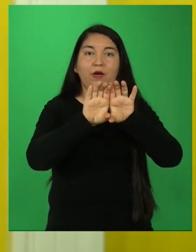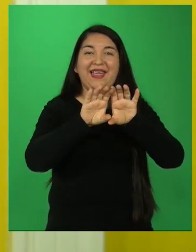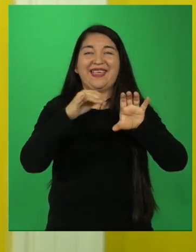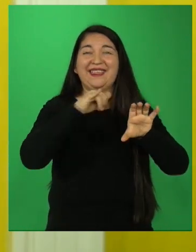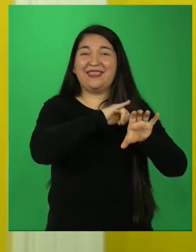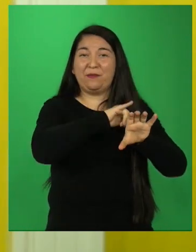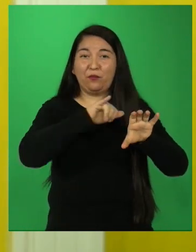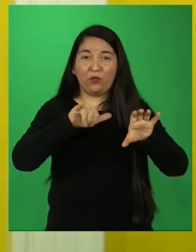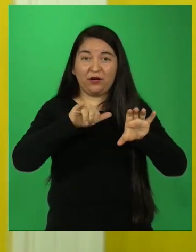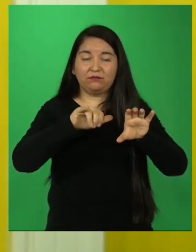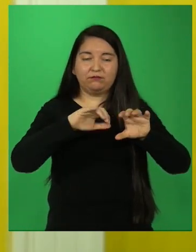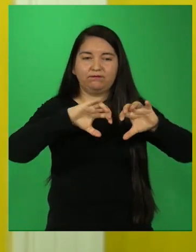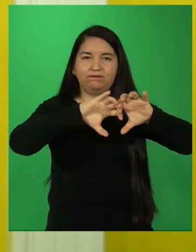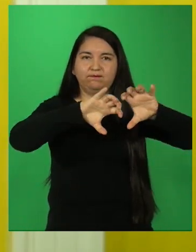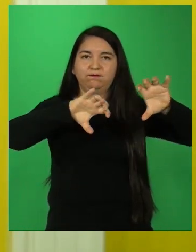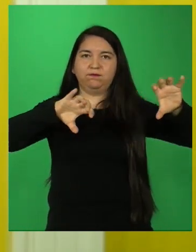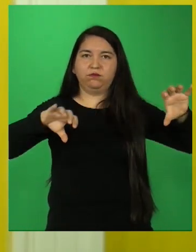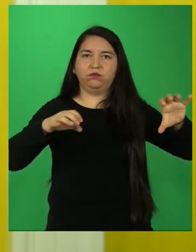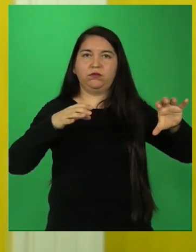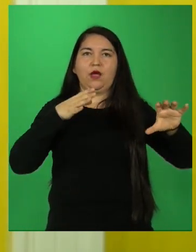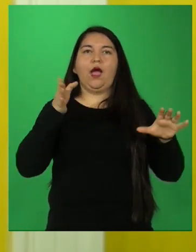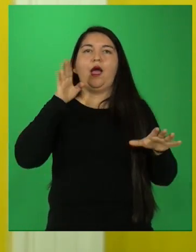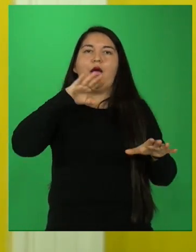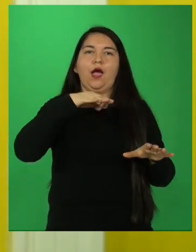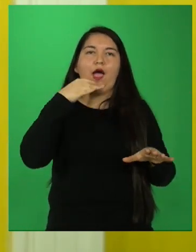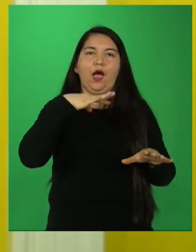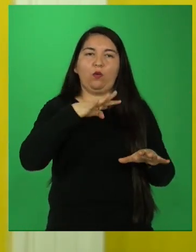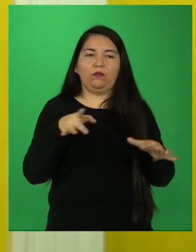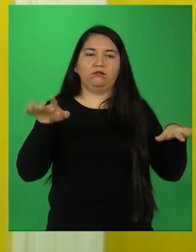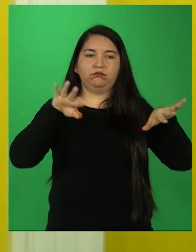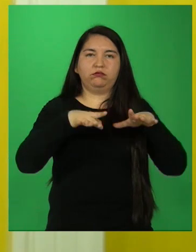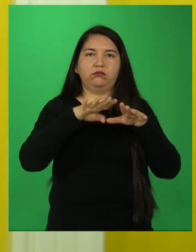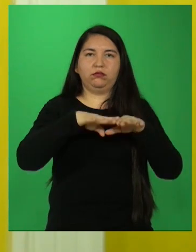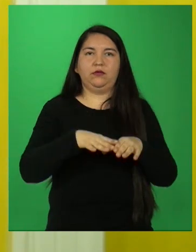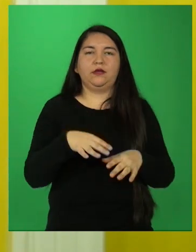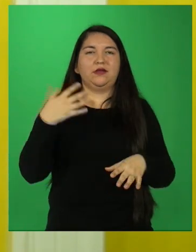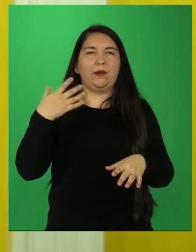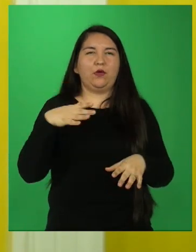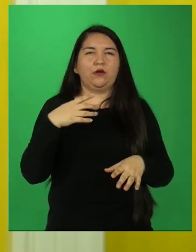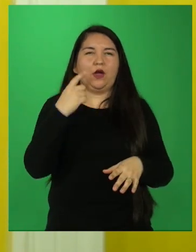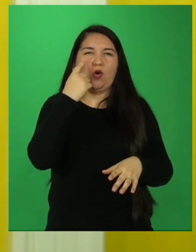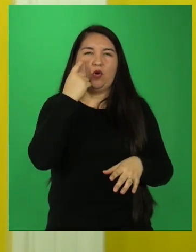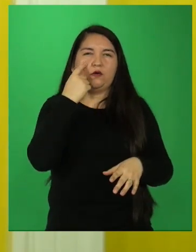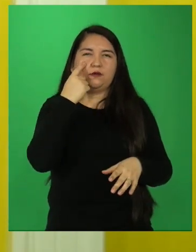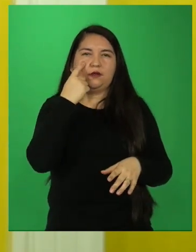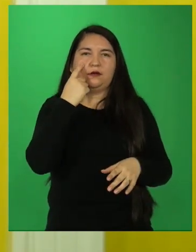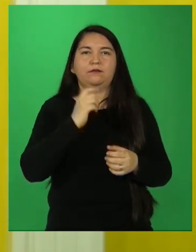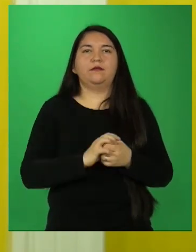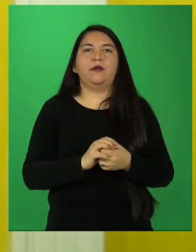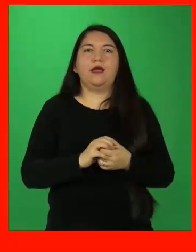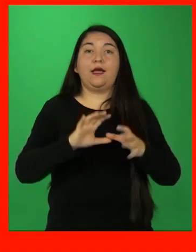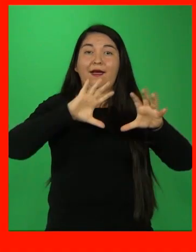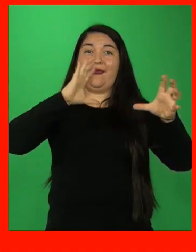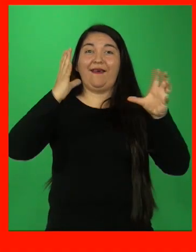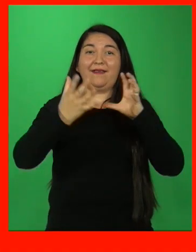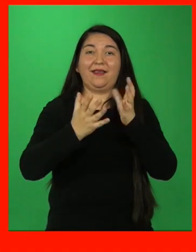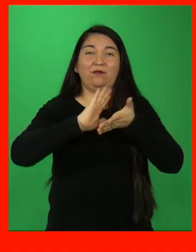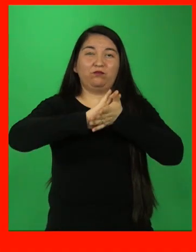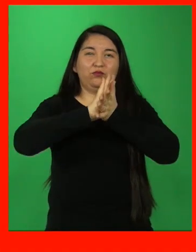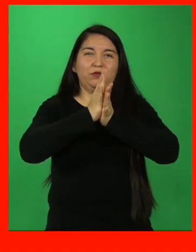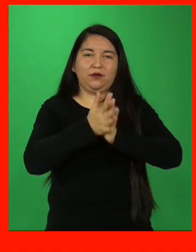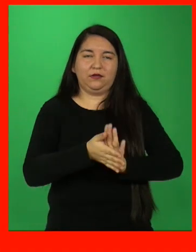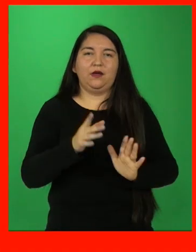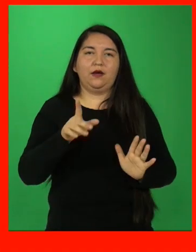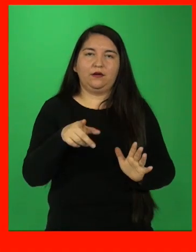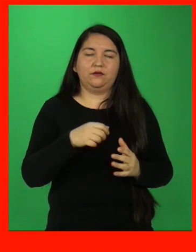importante conocer este supercontinente llamado Pangea, que es lo que nos permite explicarnos por qué está ocurriendo esto.